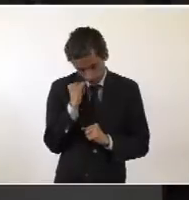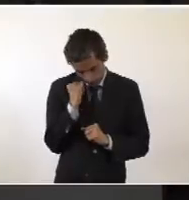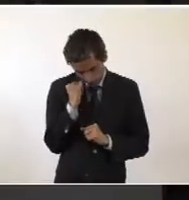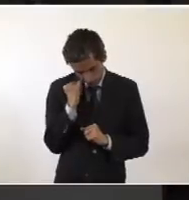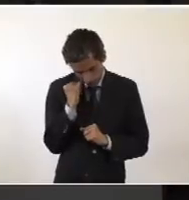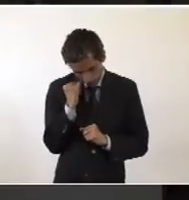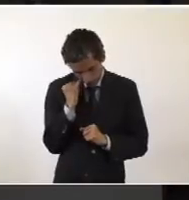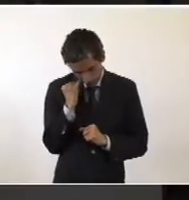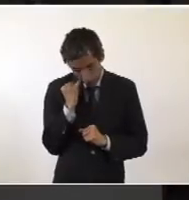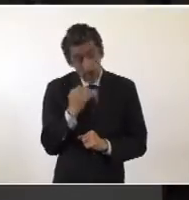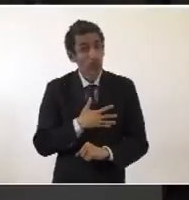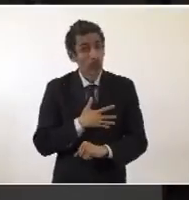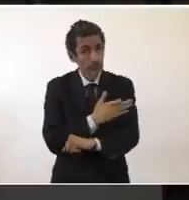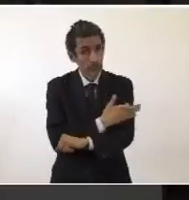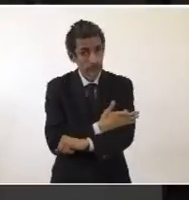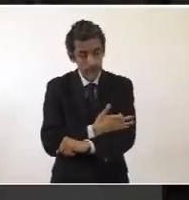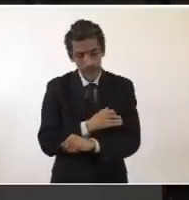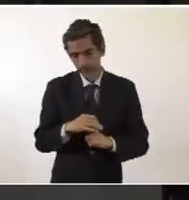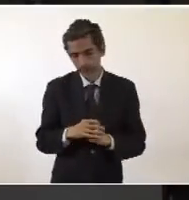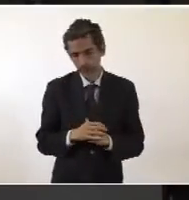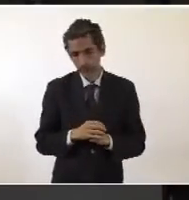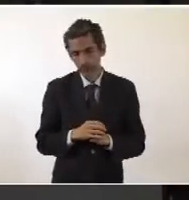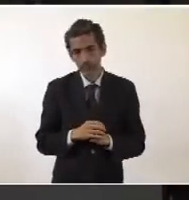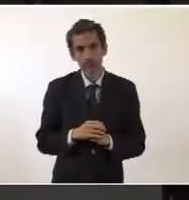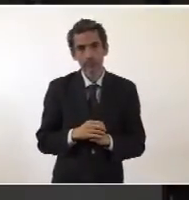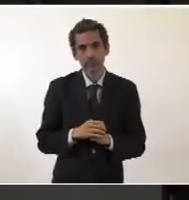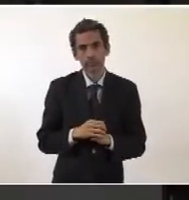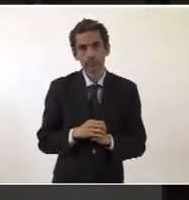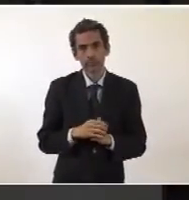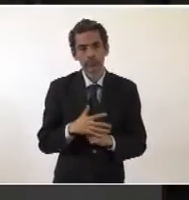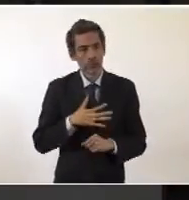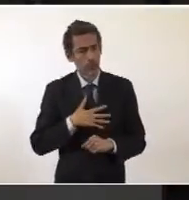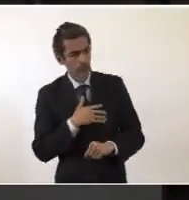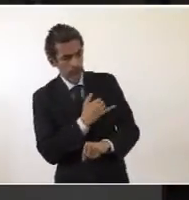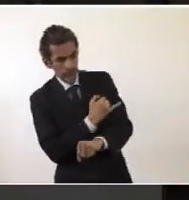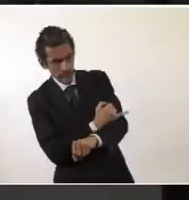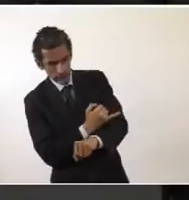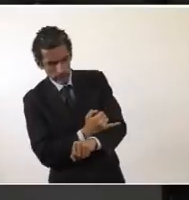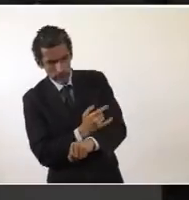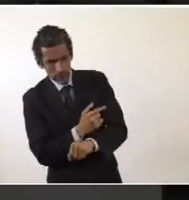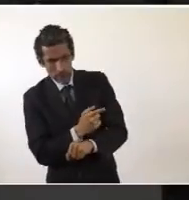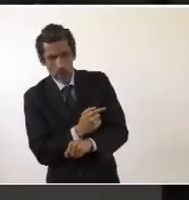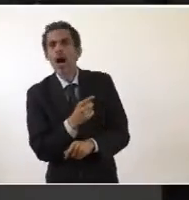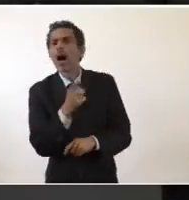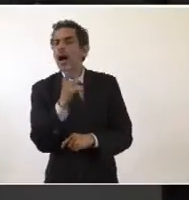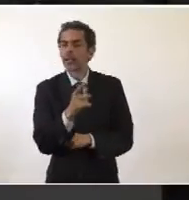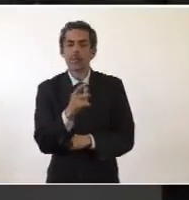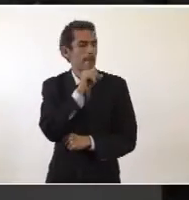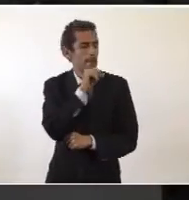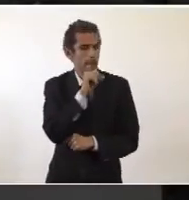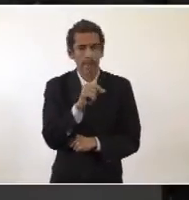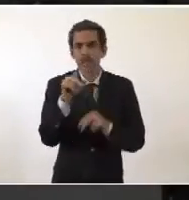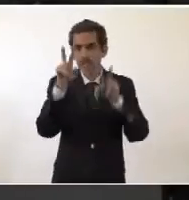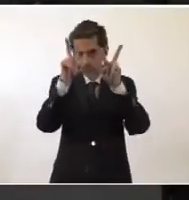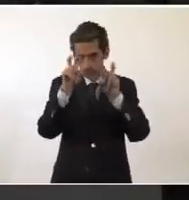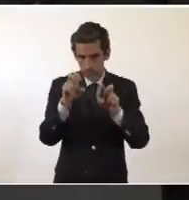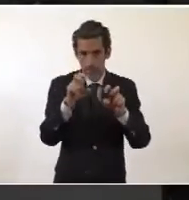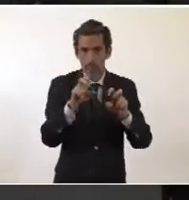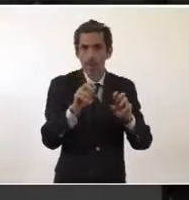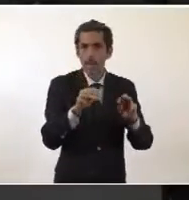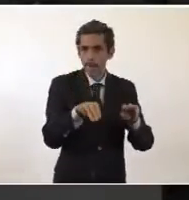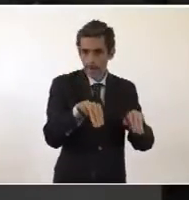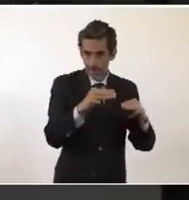Gracias, buenas tardes. Pues aprovechando que también está la alcaldesa de Iztapalapa, mi tema es sobre el colapso ahí de las naves en la central de